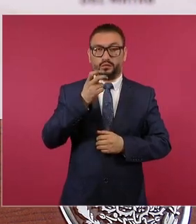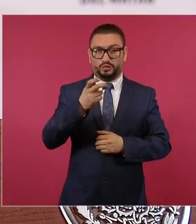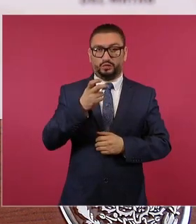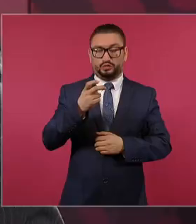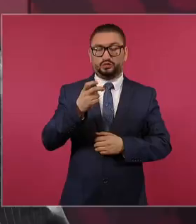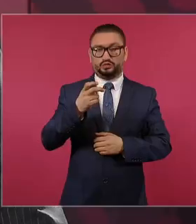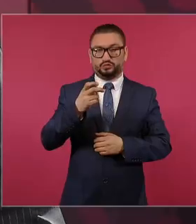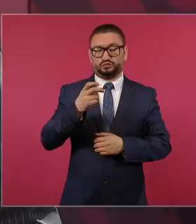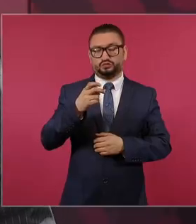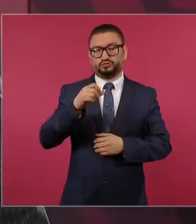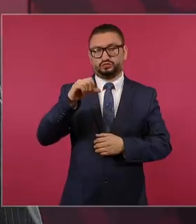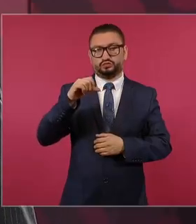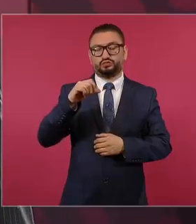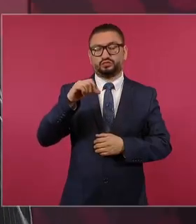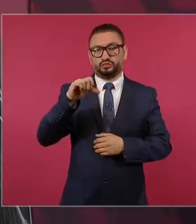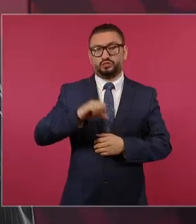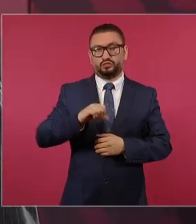los